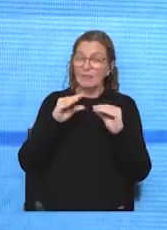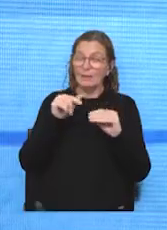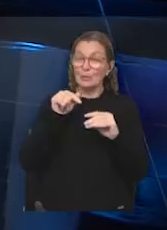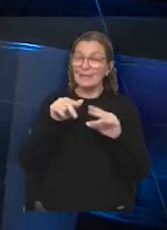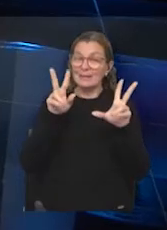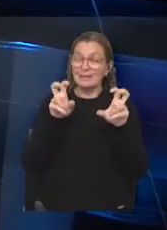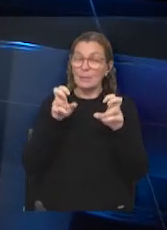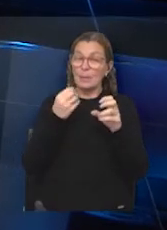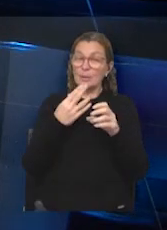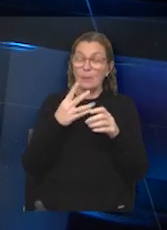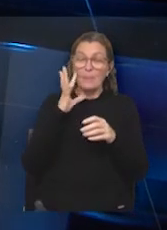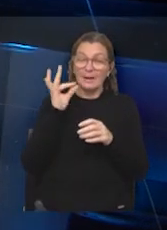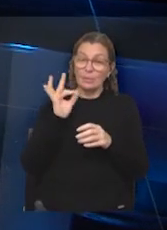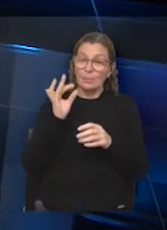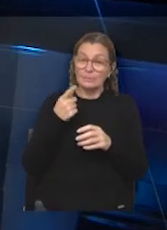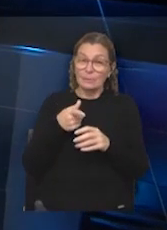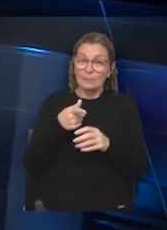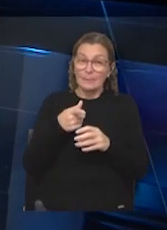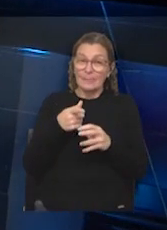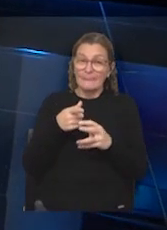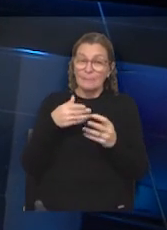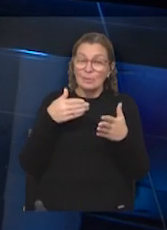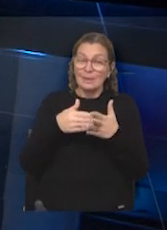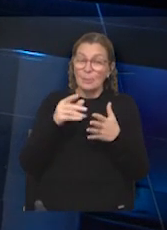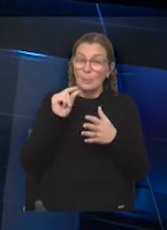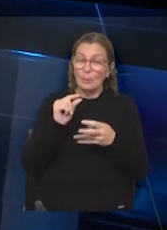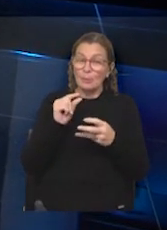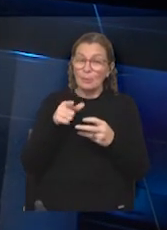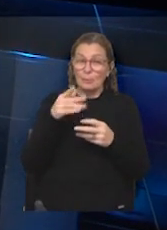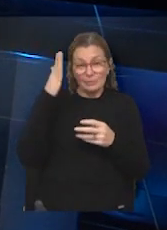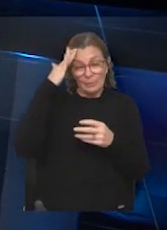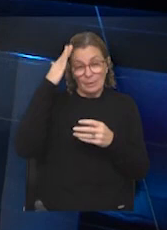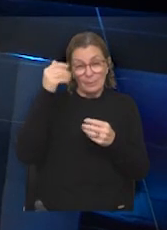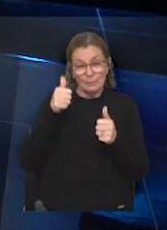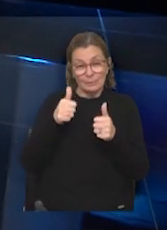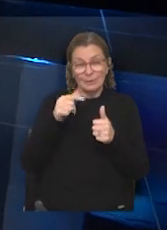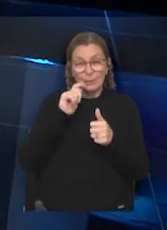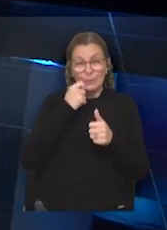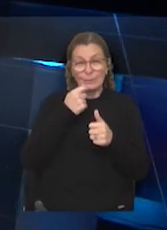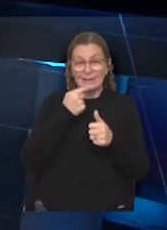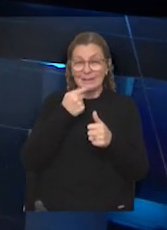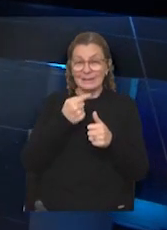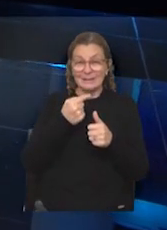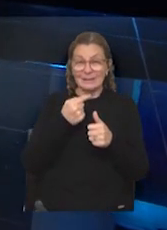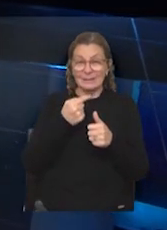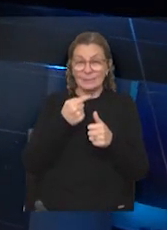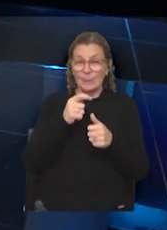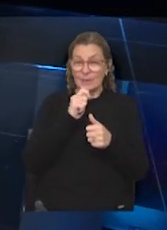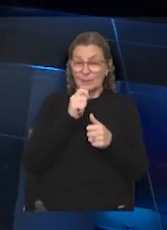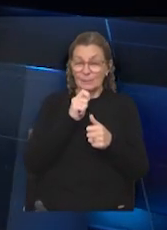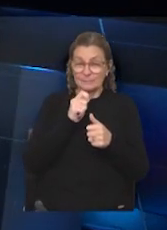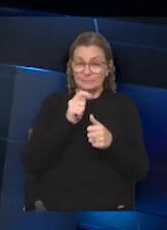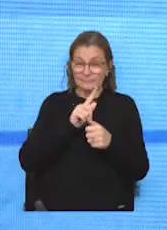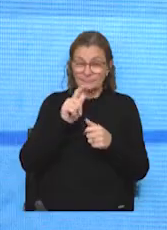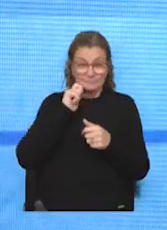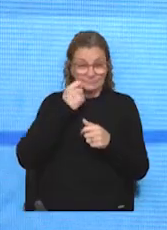Wilmar sabrá disculparme tengo que detenerme un poco vos sabes muy bien que a mí ni me gusta andar miendo los periodismos